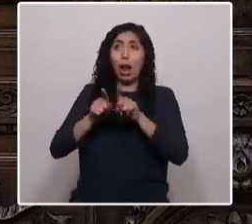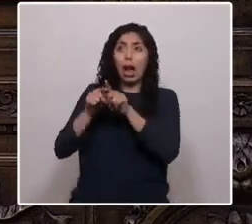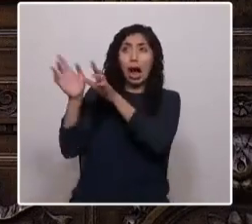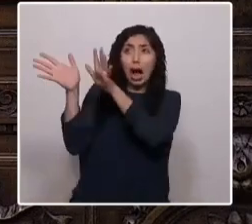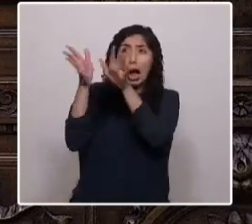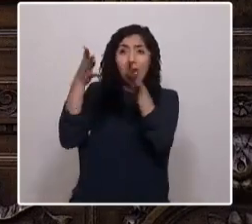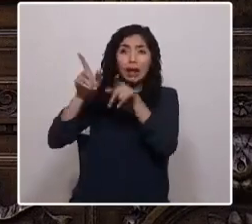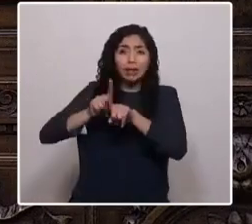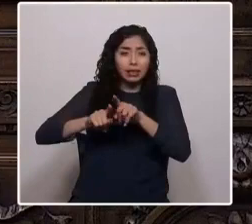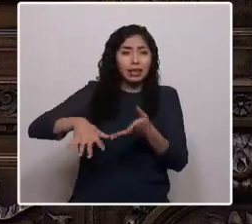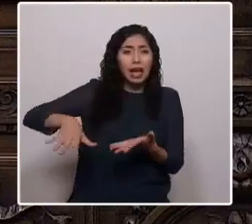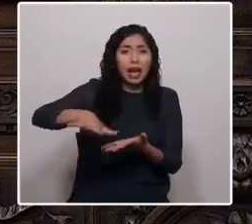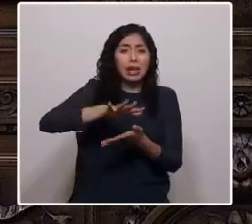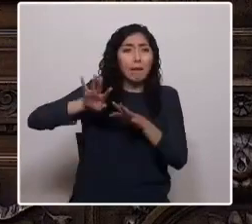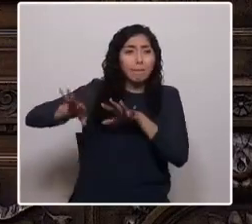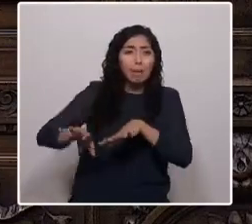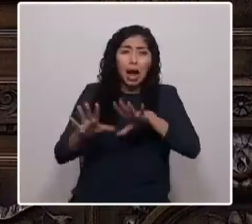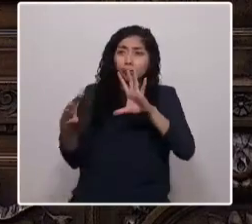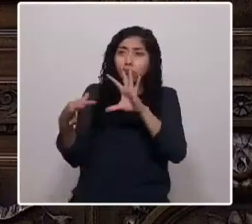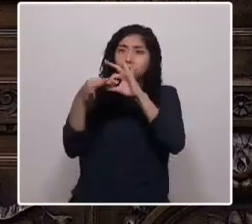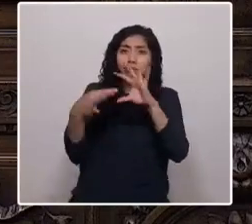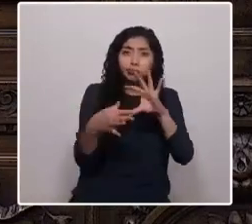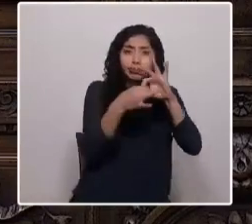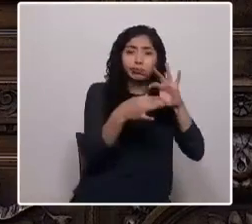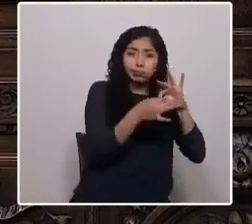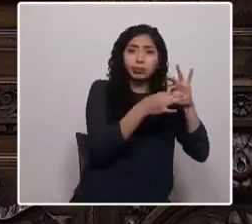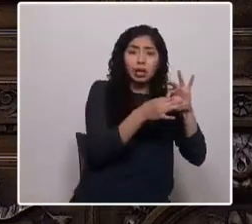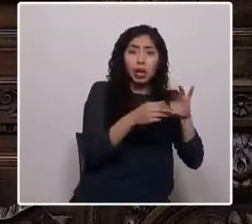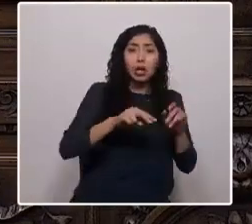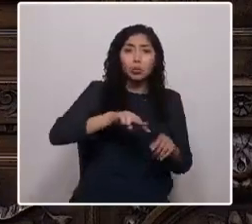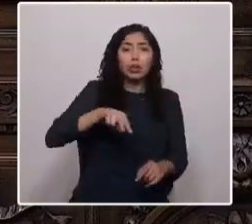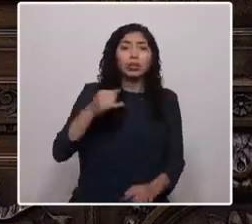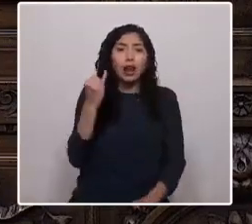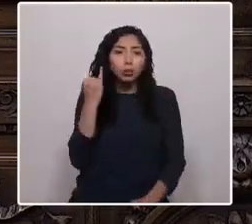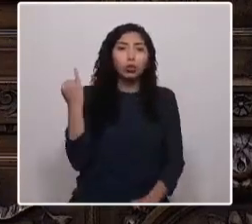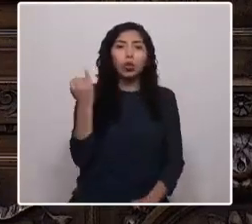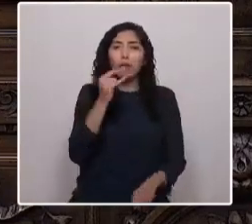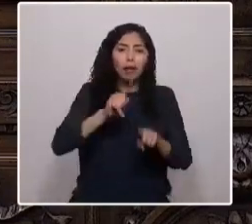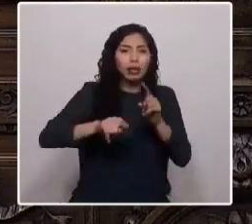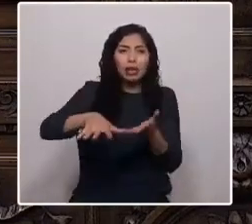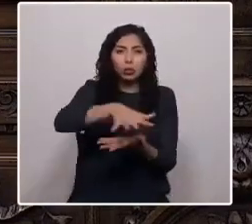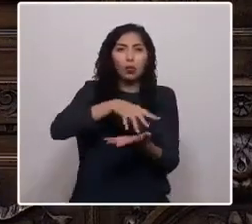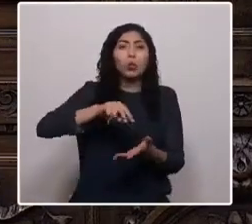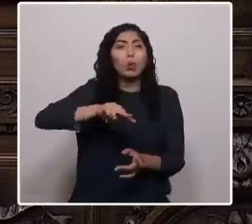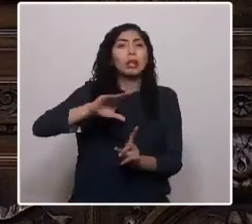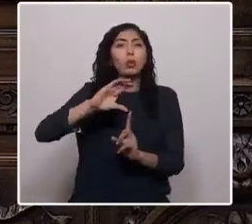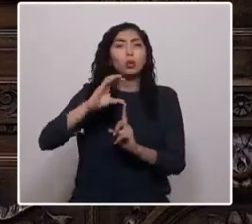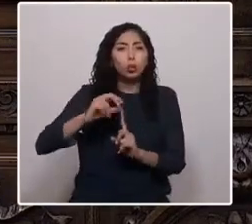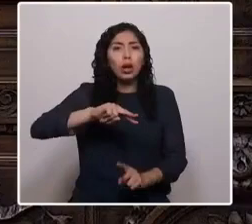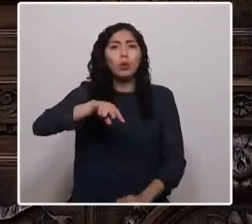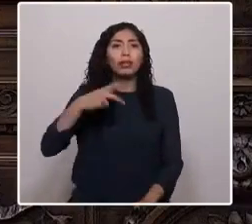nuestros emblemas nuestra autonomía territorial nuestra cultura nuestro idioma